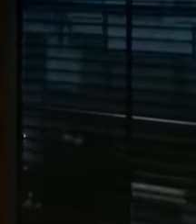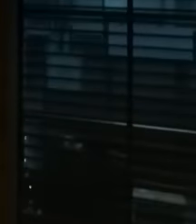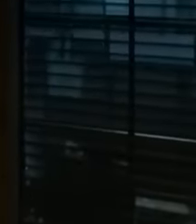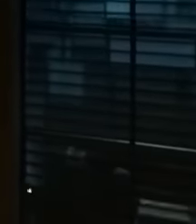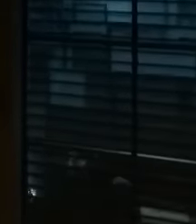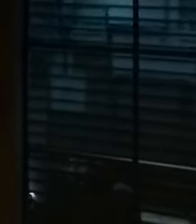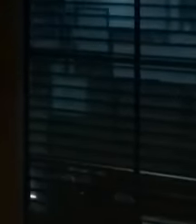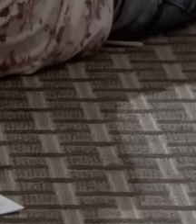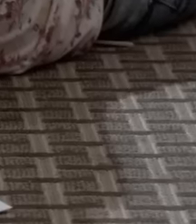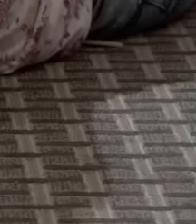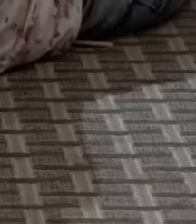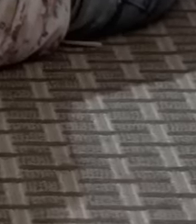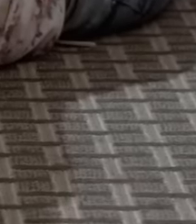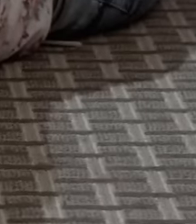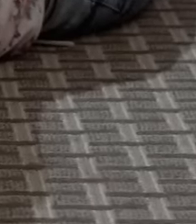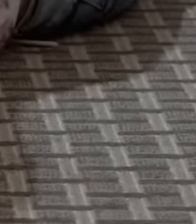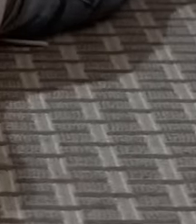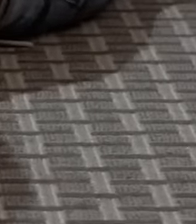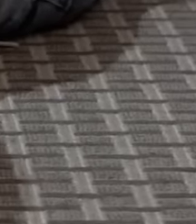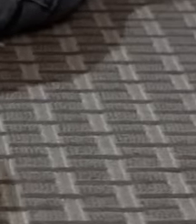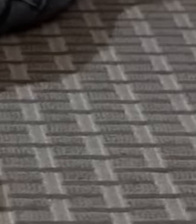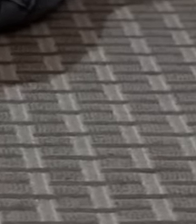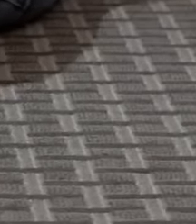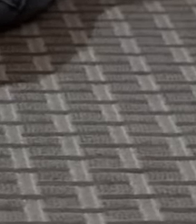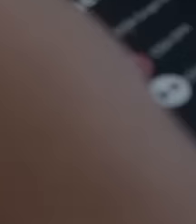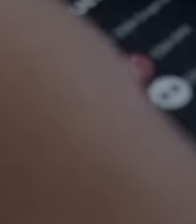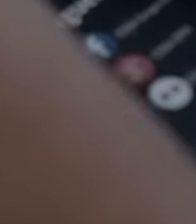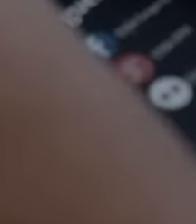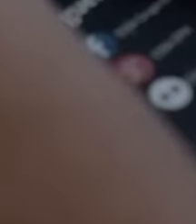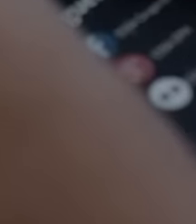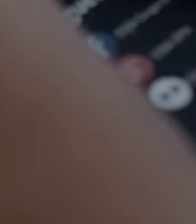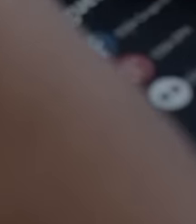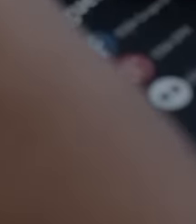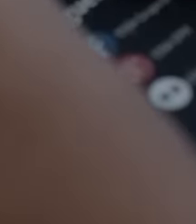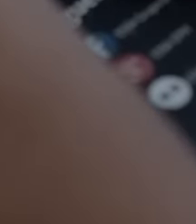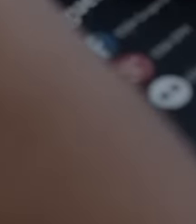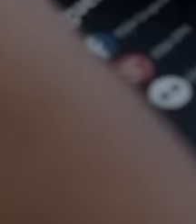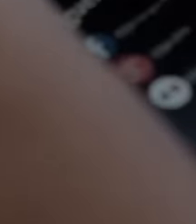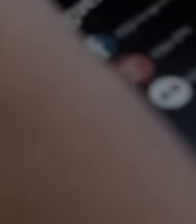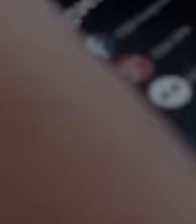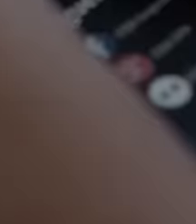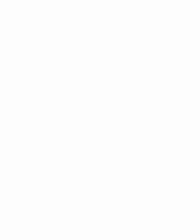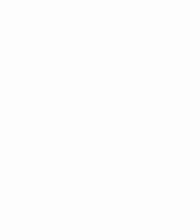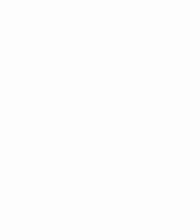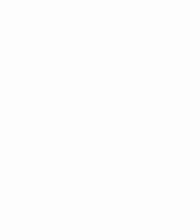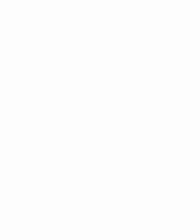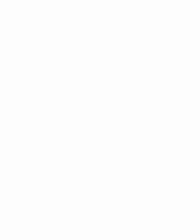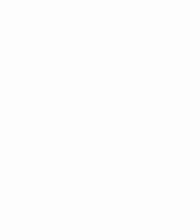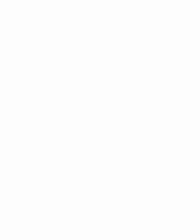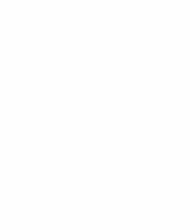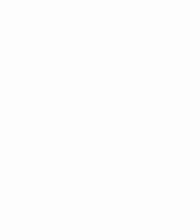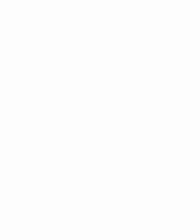magia con el álbum de Elsa. 25 años.